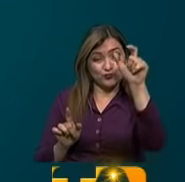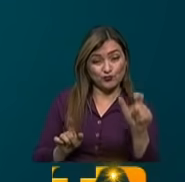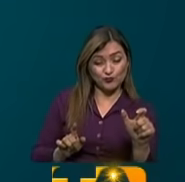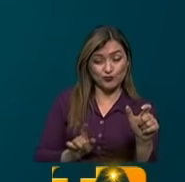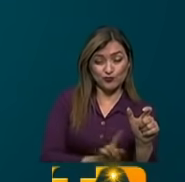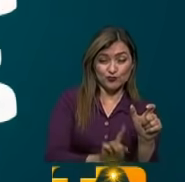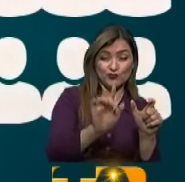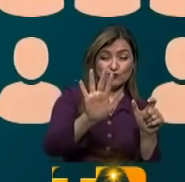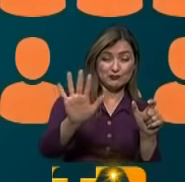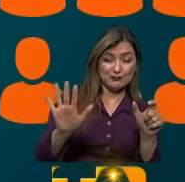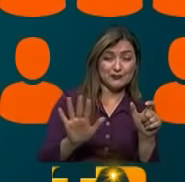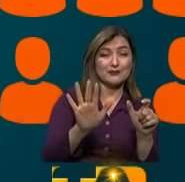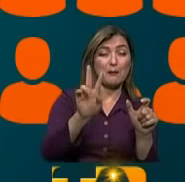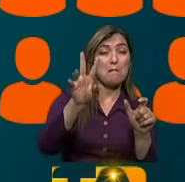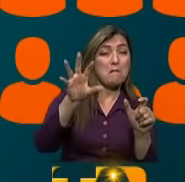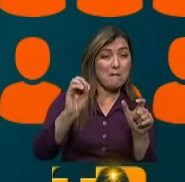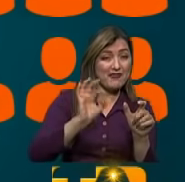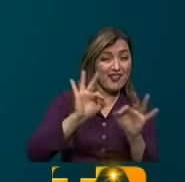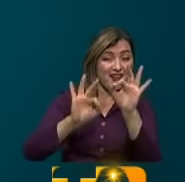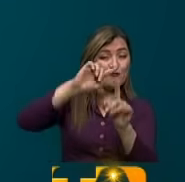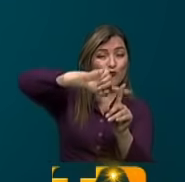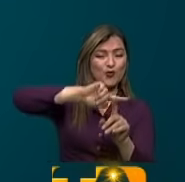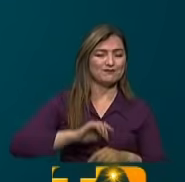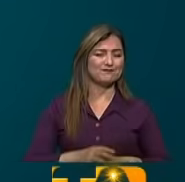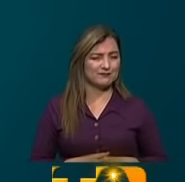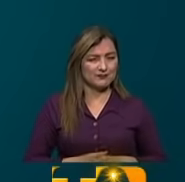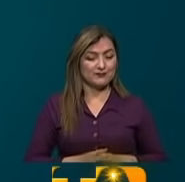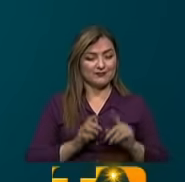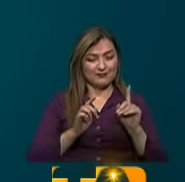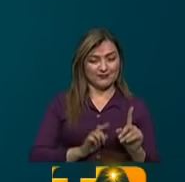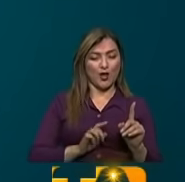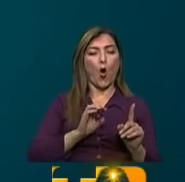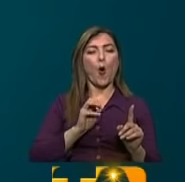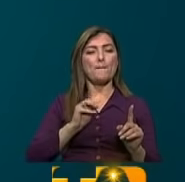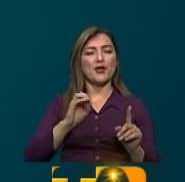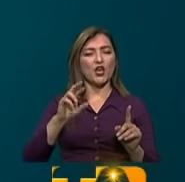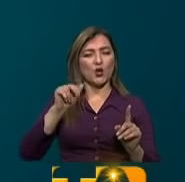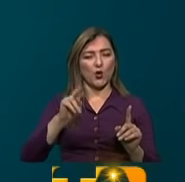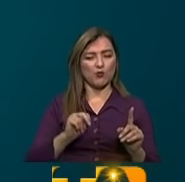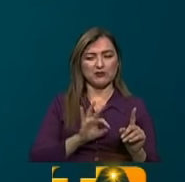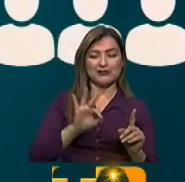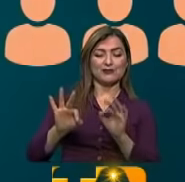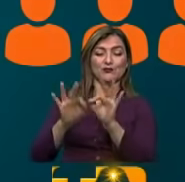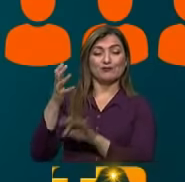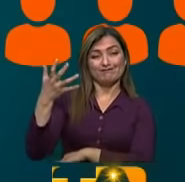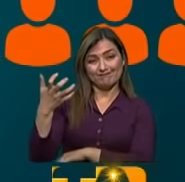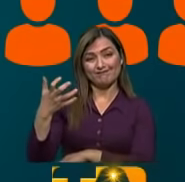se pueden derivar alrededor de 20, mientras que con Omicron un paciente infectado puede contagiar alrededor de